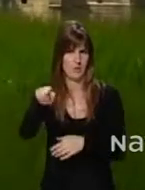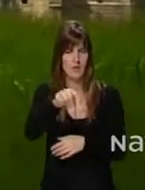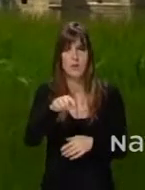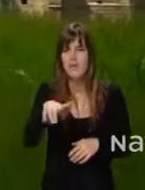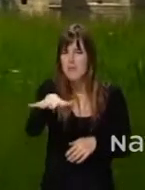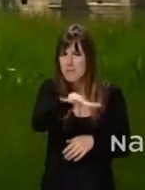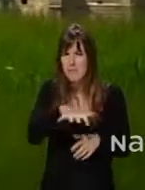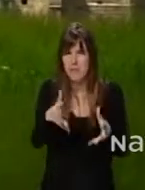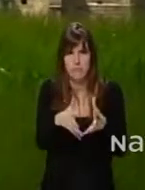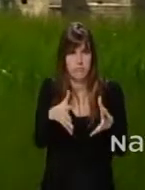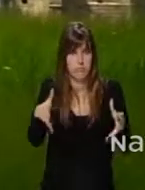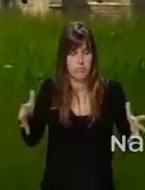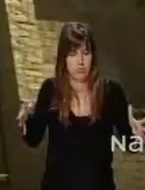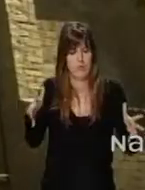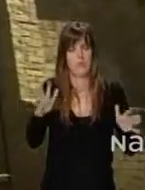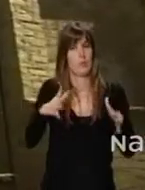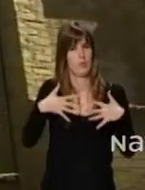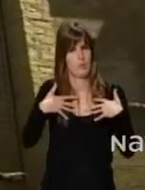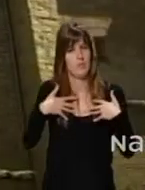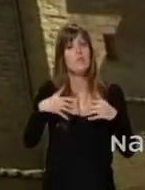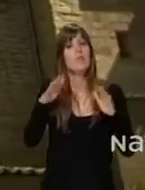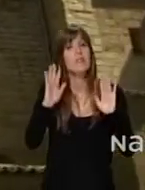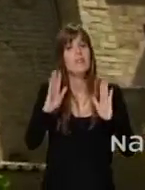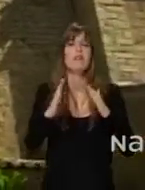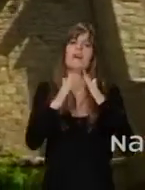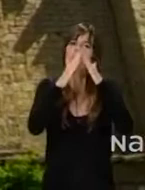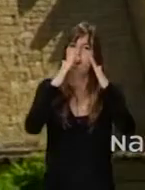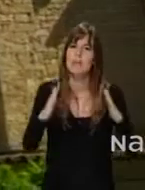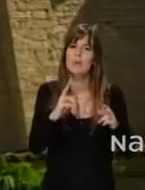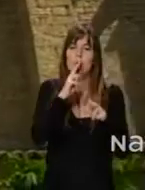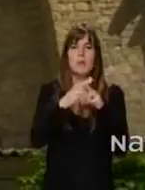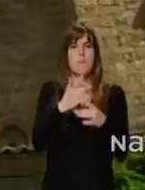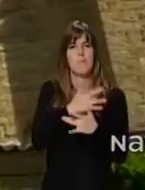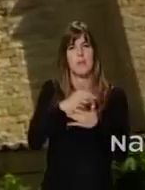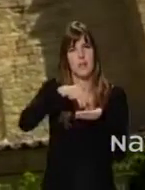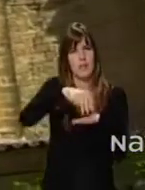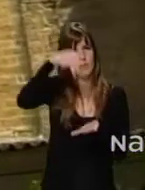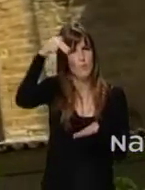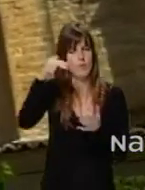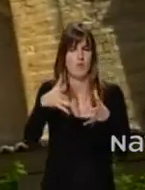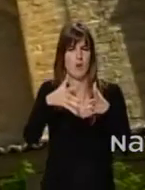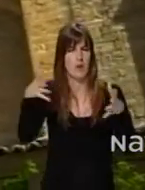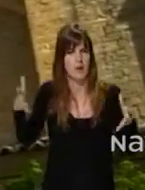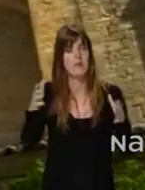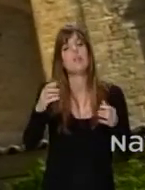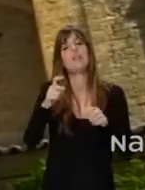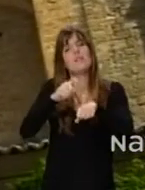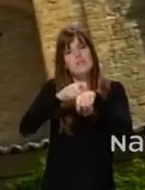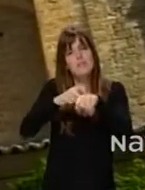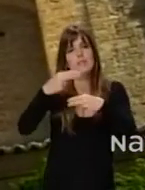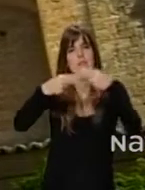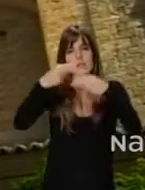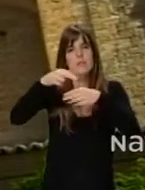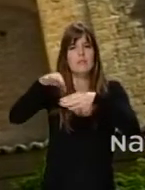tamaño llama la atención, también el de la Iglesia de la Asunción, un grandioso edificio gótico con aires